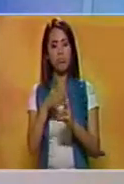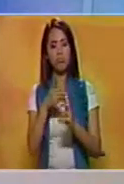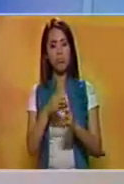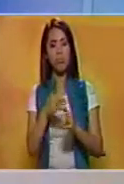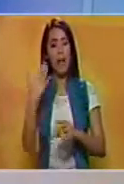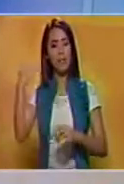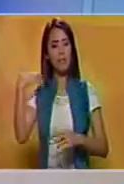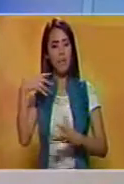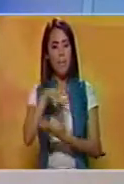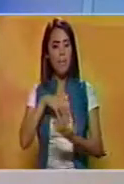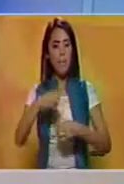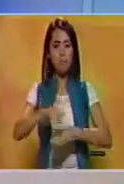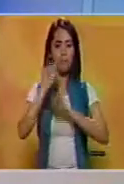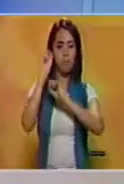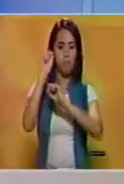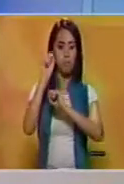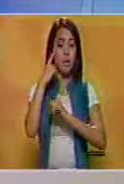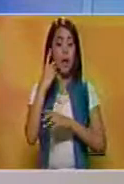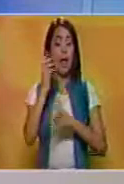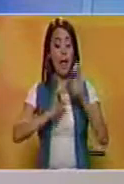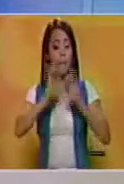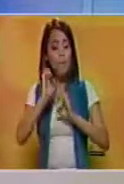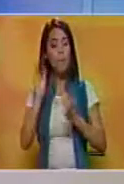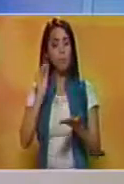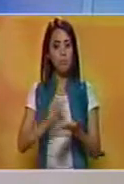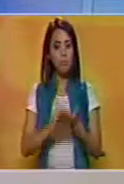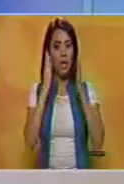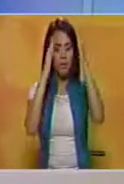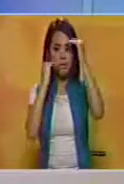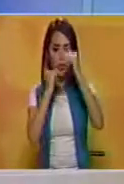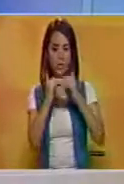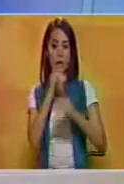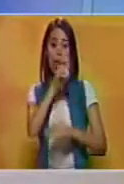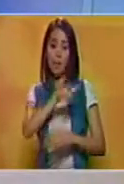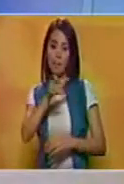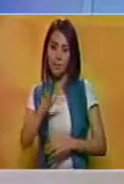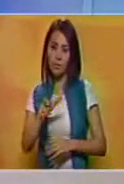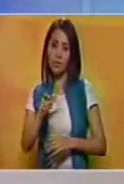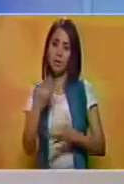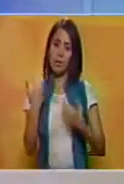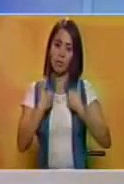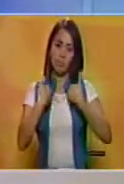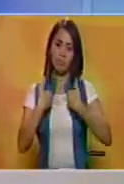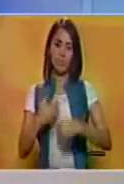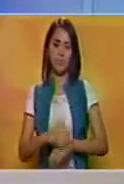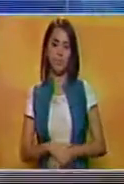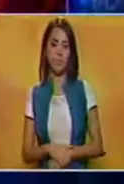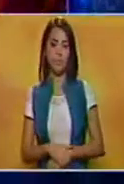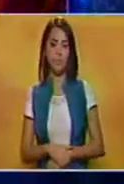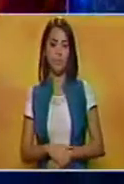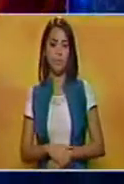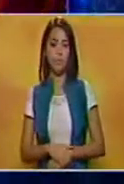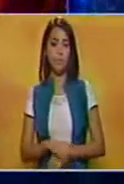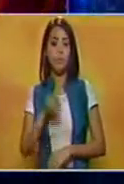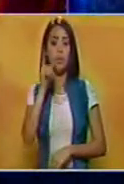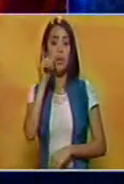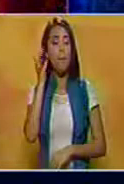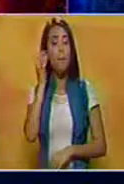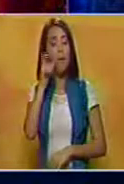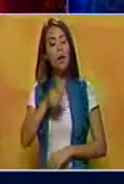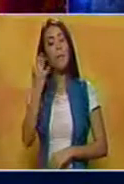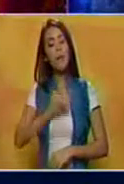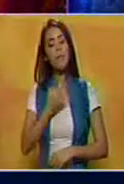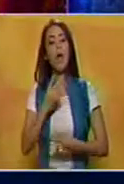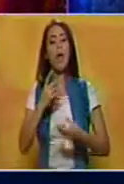dicho encuentro las partes acordaron evaluar un proceso de reparación y atención directa hacia las personas afectadas la también titular de la comisión de la verdad